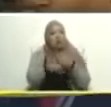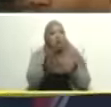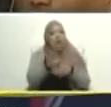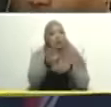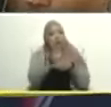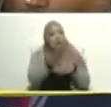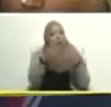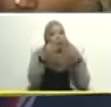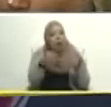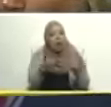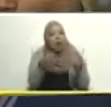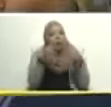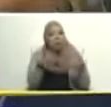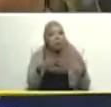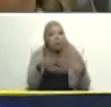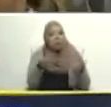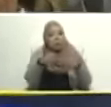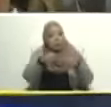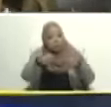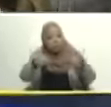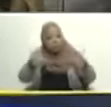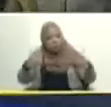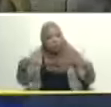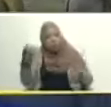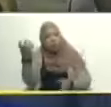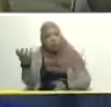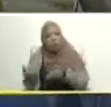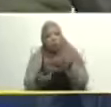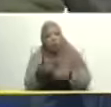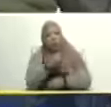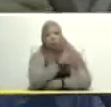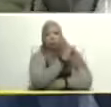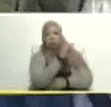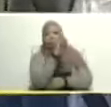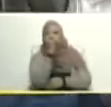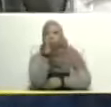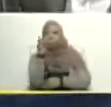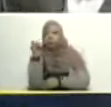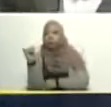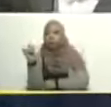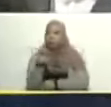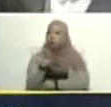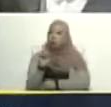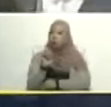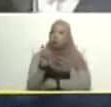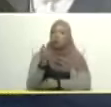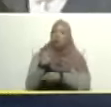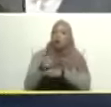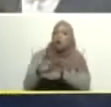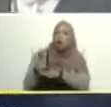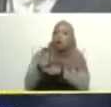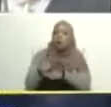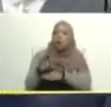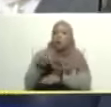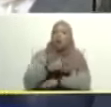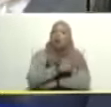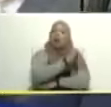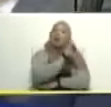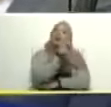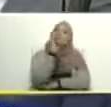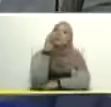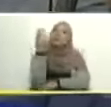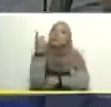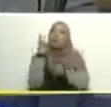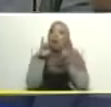palas mecánicas sobre sus suelos y la quema de sus árboles, sino que es cuidar sus árboles para que puedan